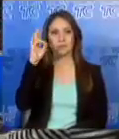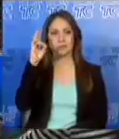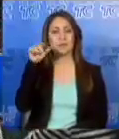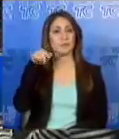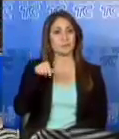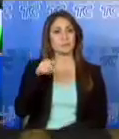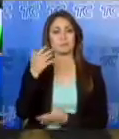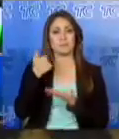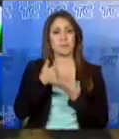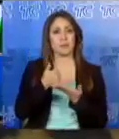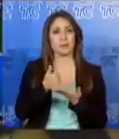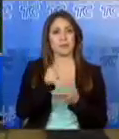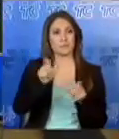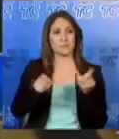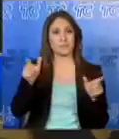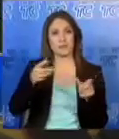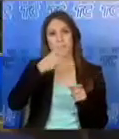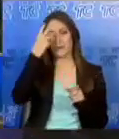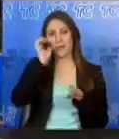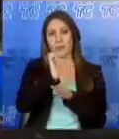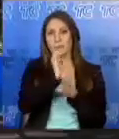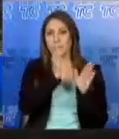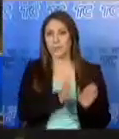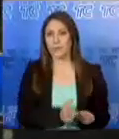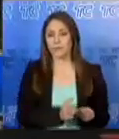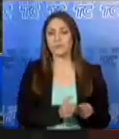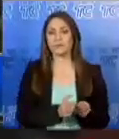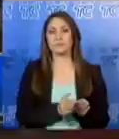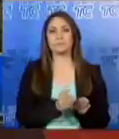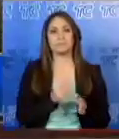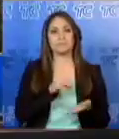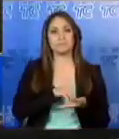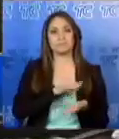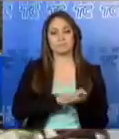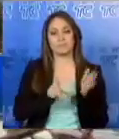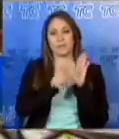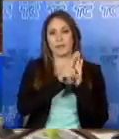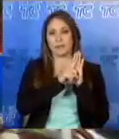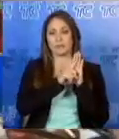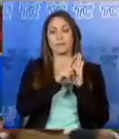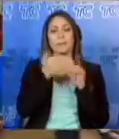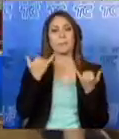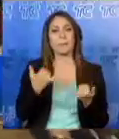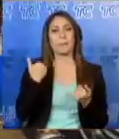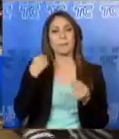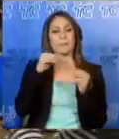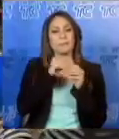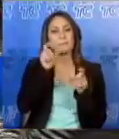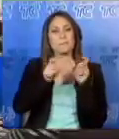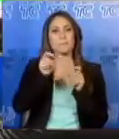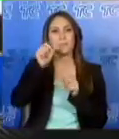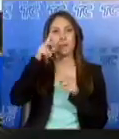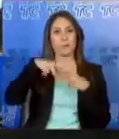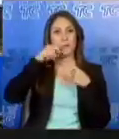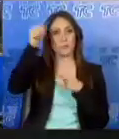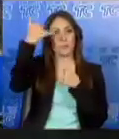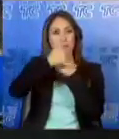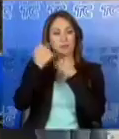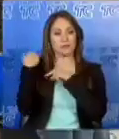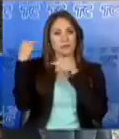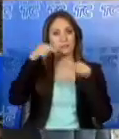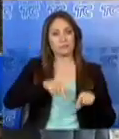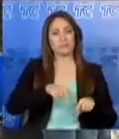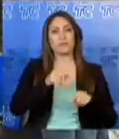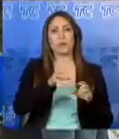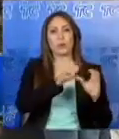ello, los beneficios para los migrantes ecuatorianos quedan establecidos en la normativa que regula el ingreso de los extranjeros y garantiza derechos